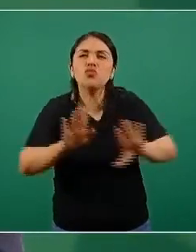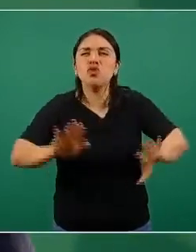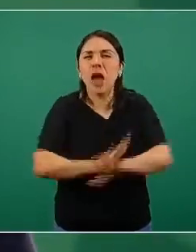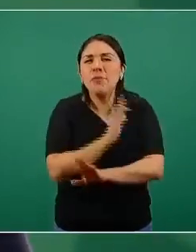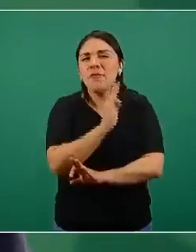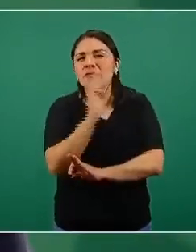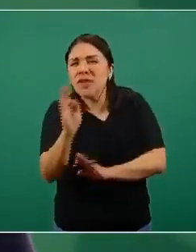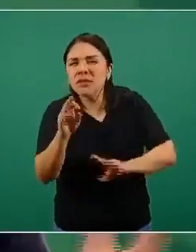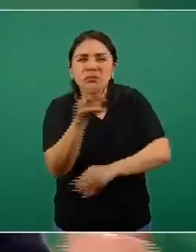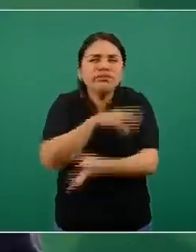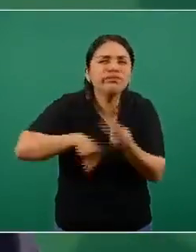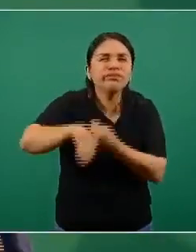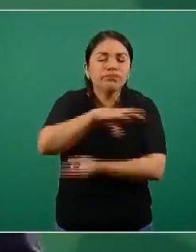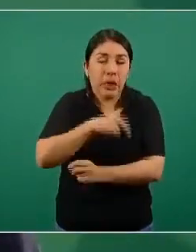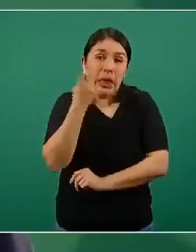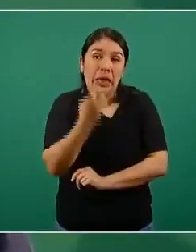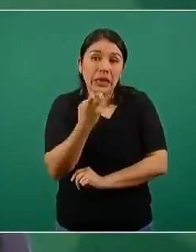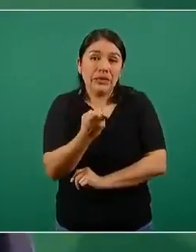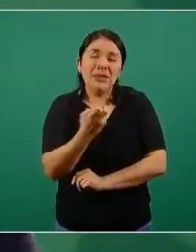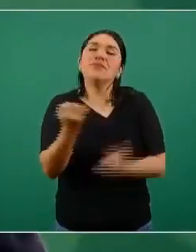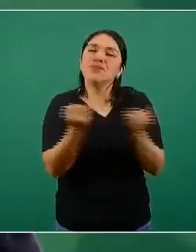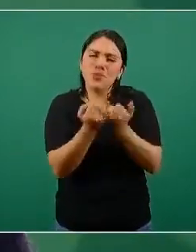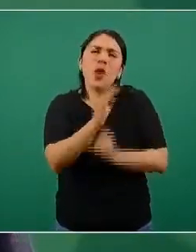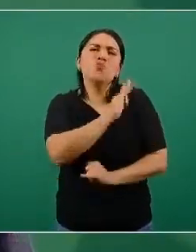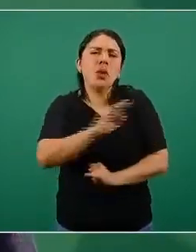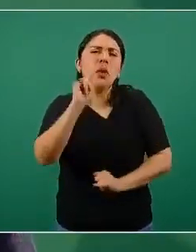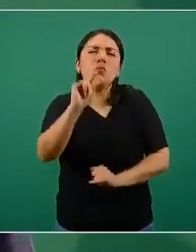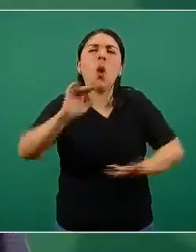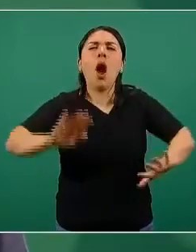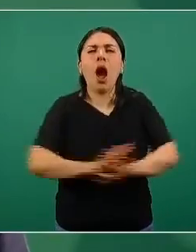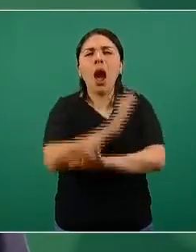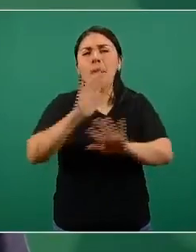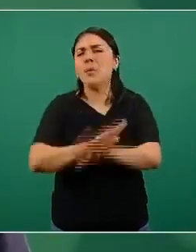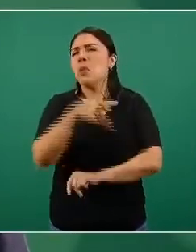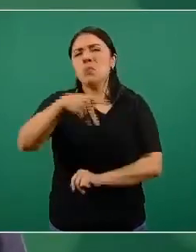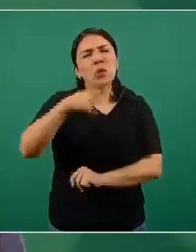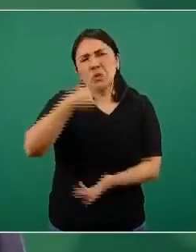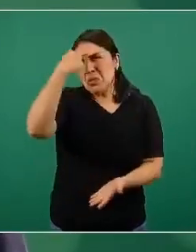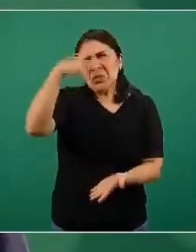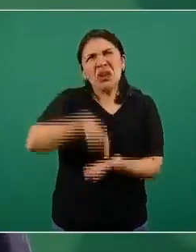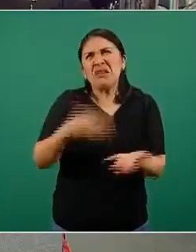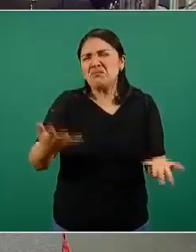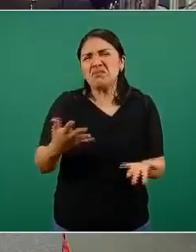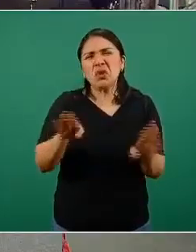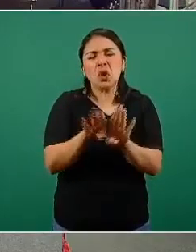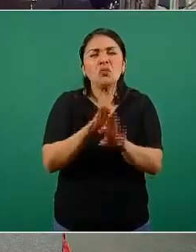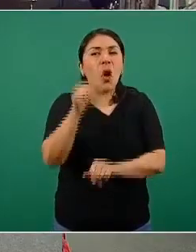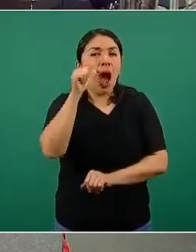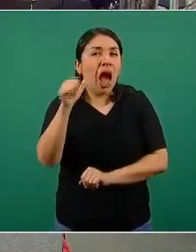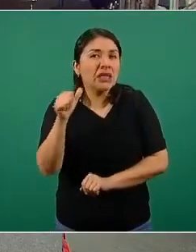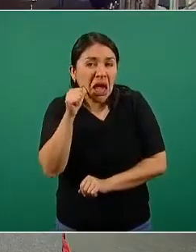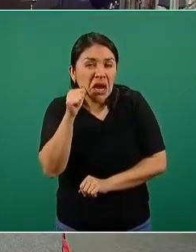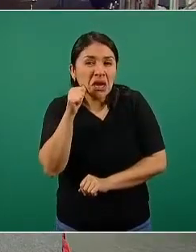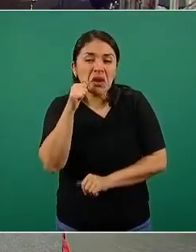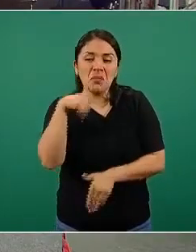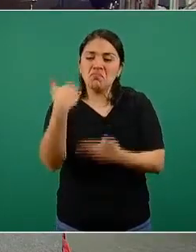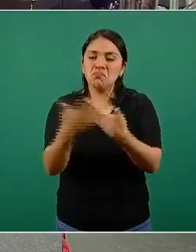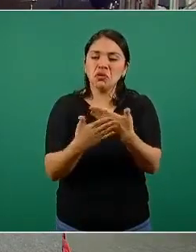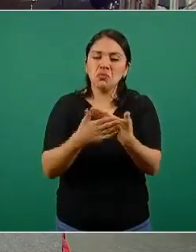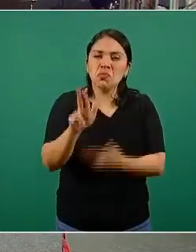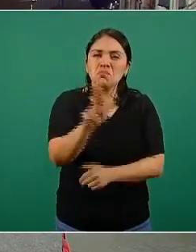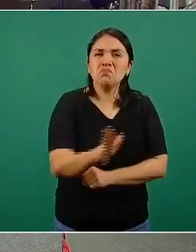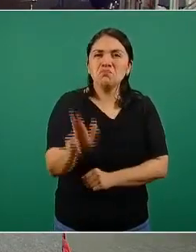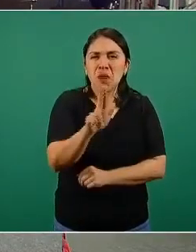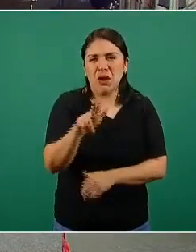estas en lo que nos permite. Entonces, por eso varía un poco, pero yo creo que prácticamente de ayer a tal vez el martes de